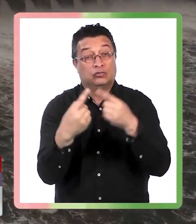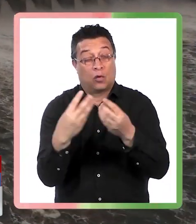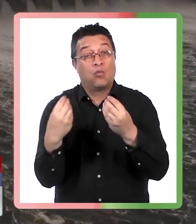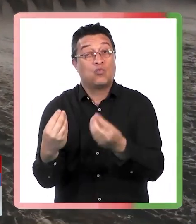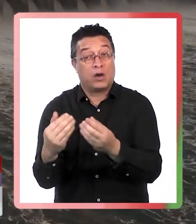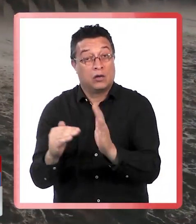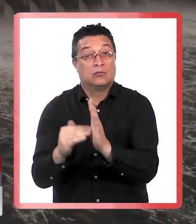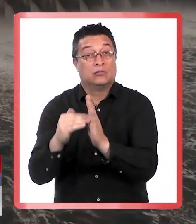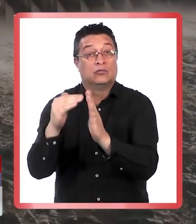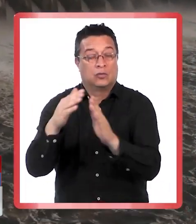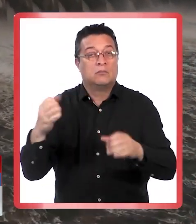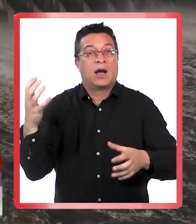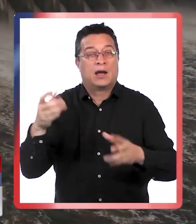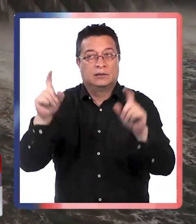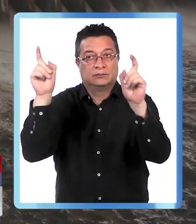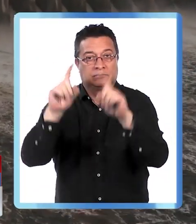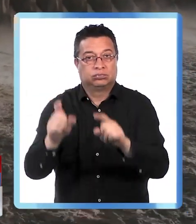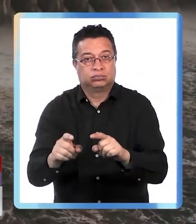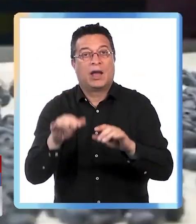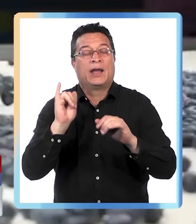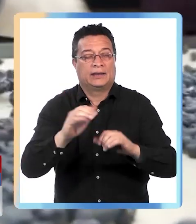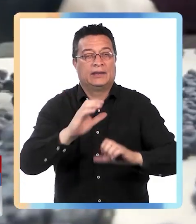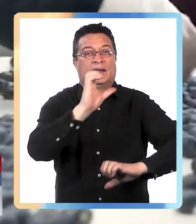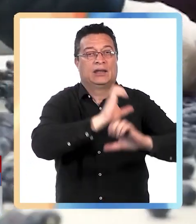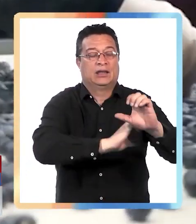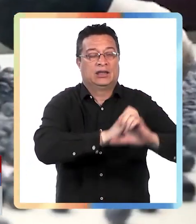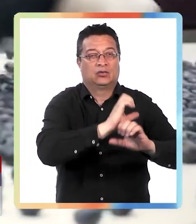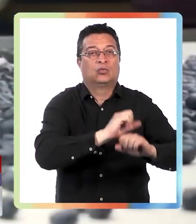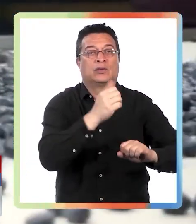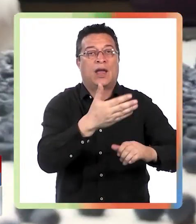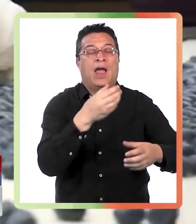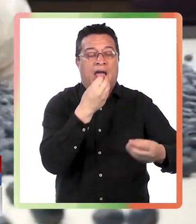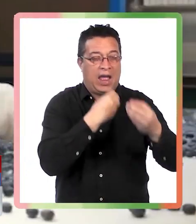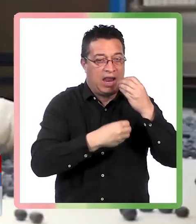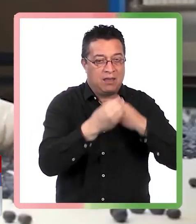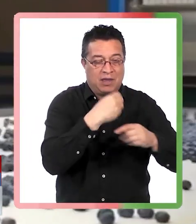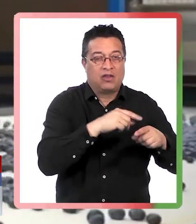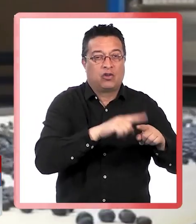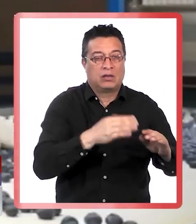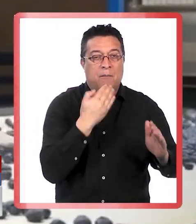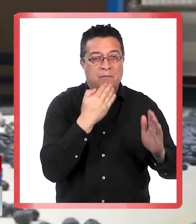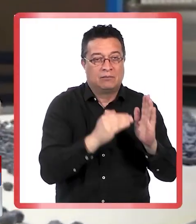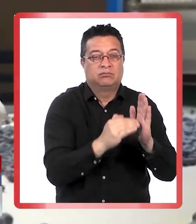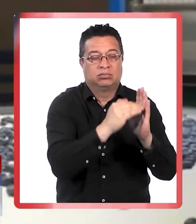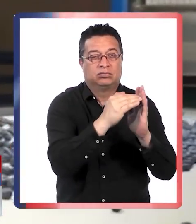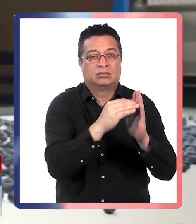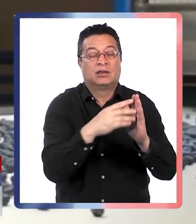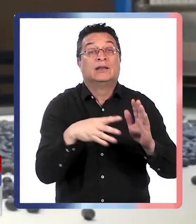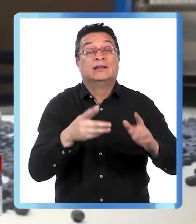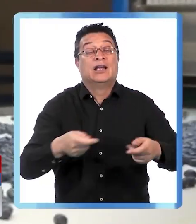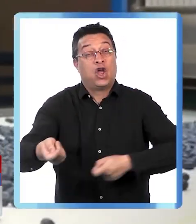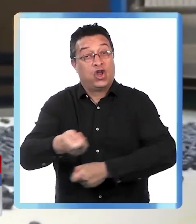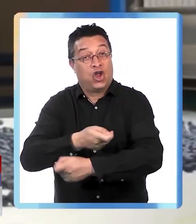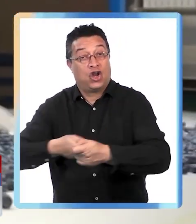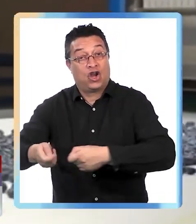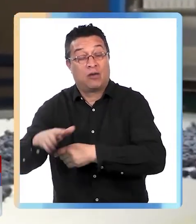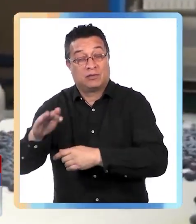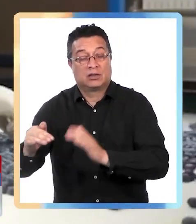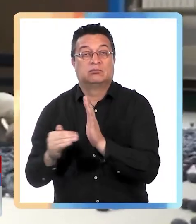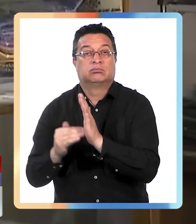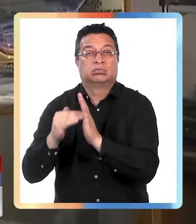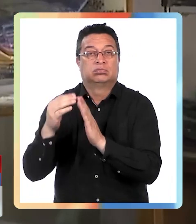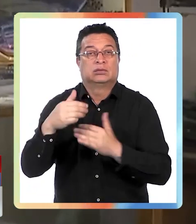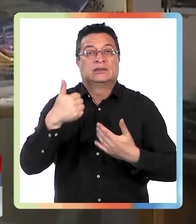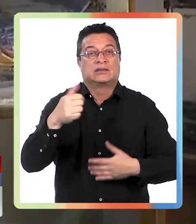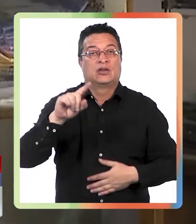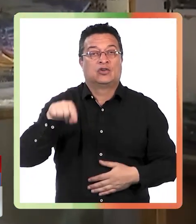bienes destacó el crecimiento de la generación eléctrica y en la industria de la producción de alimentos. Por su parte, la actividad comercial presentó